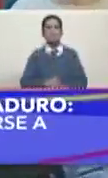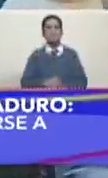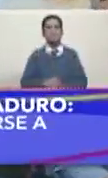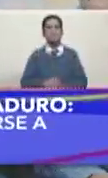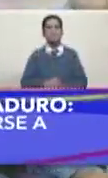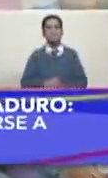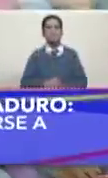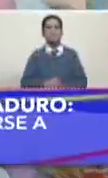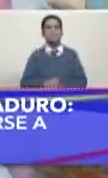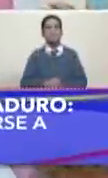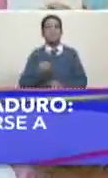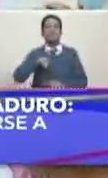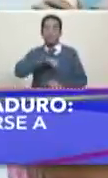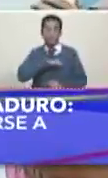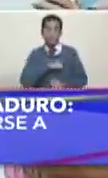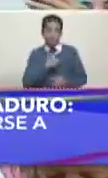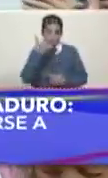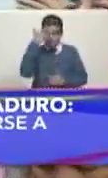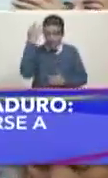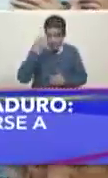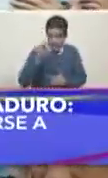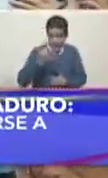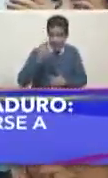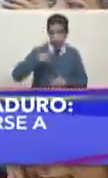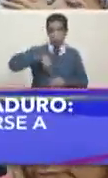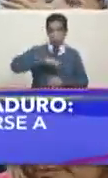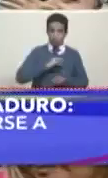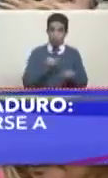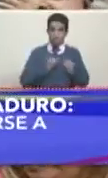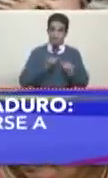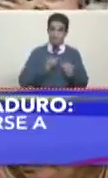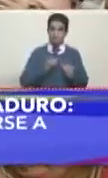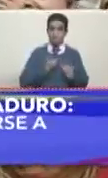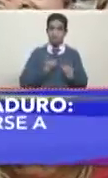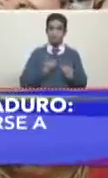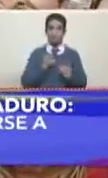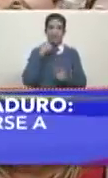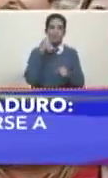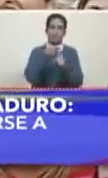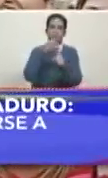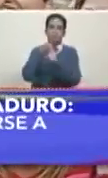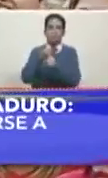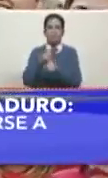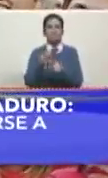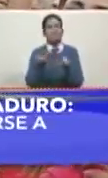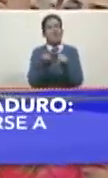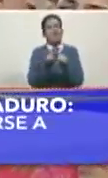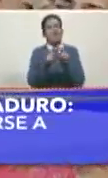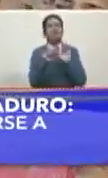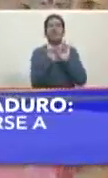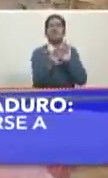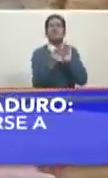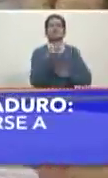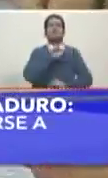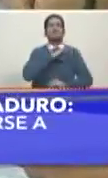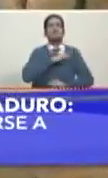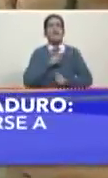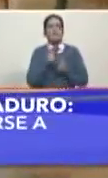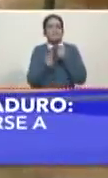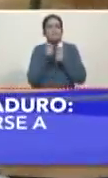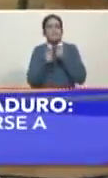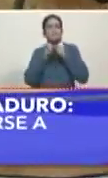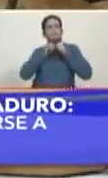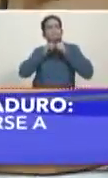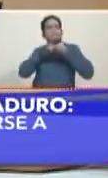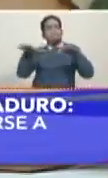en nosotros mismos. A dar la batalla en las redes sociales. A toda hora.